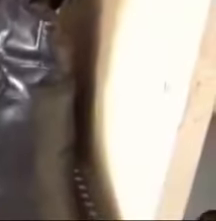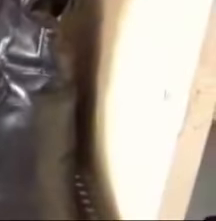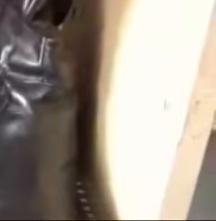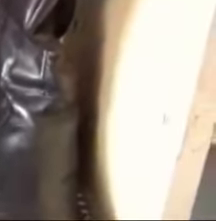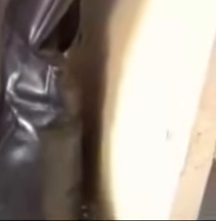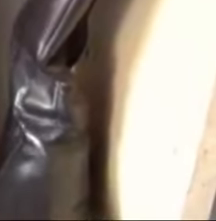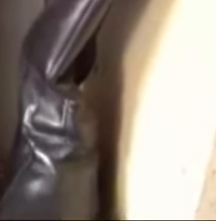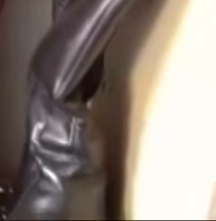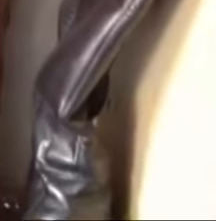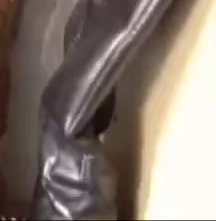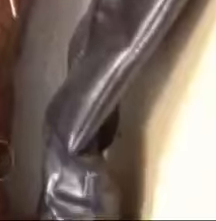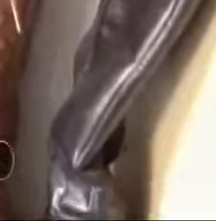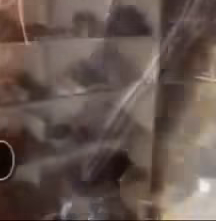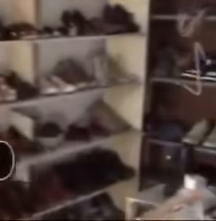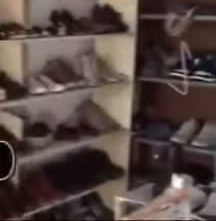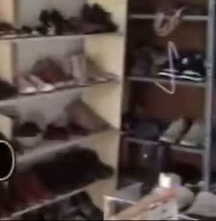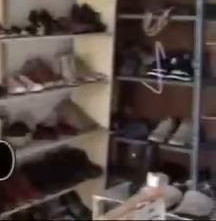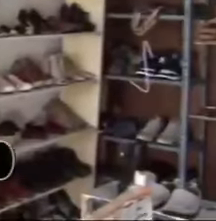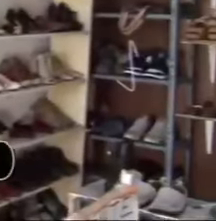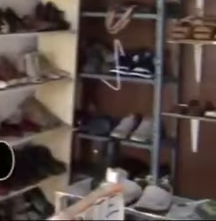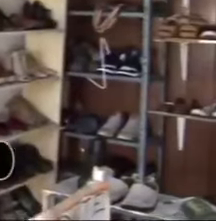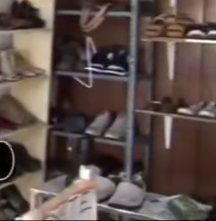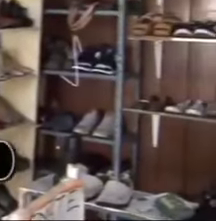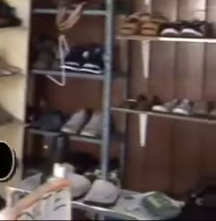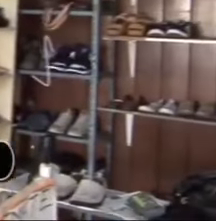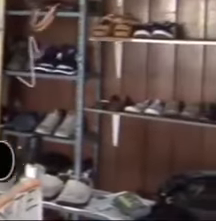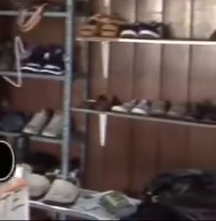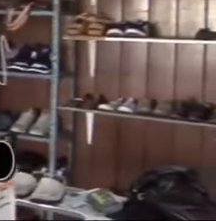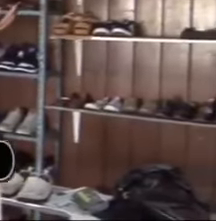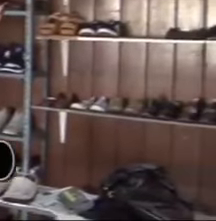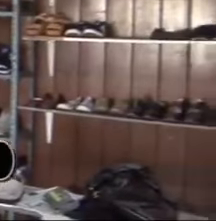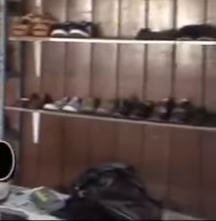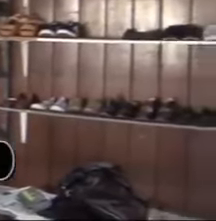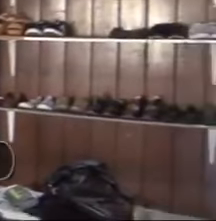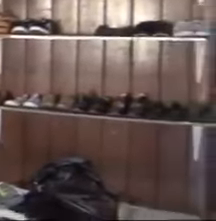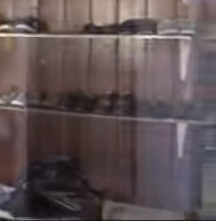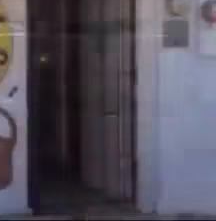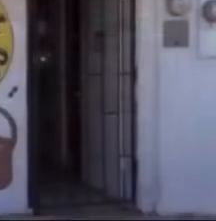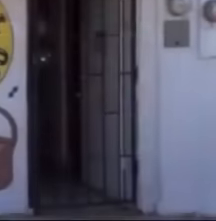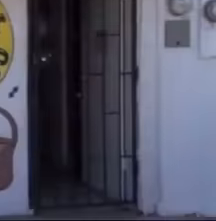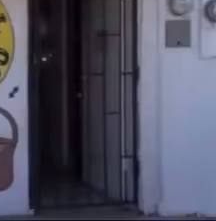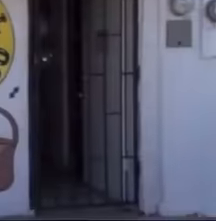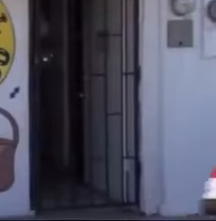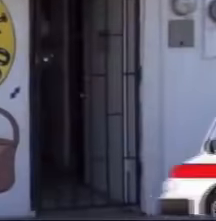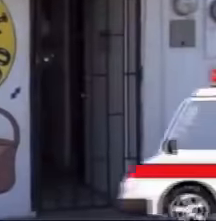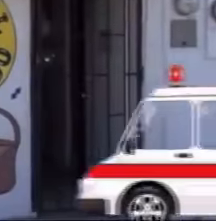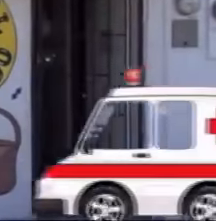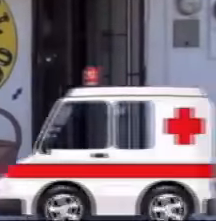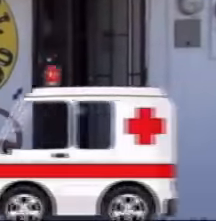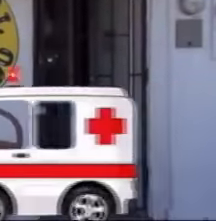y tacones para zapatos. Más de 37 años nos respaldan. El Hospital del Calzado,